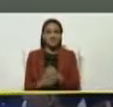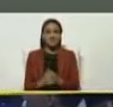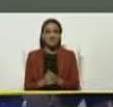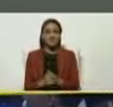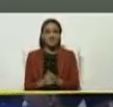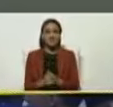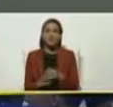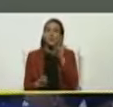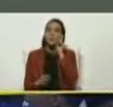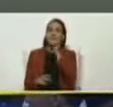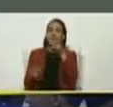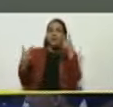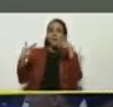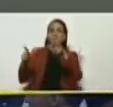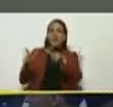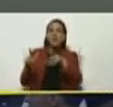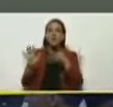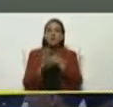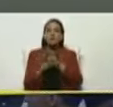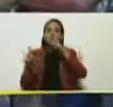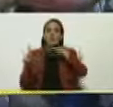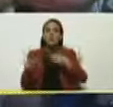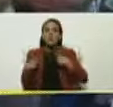la película de la vida de uno.